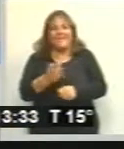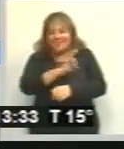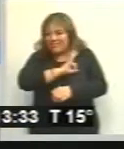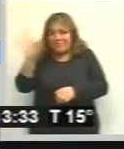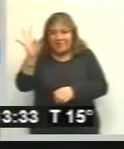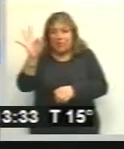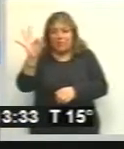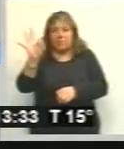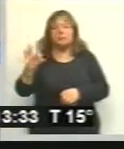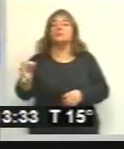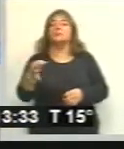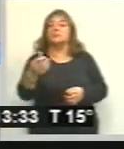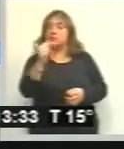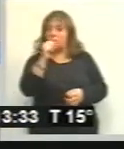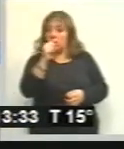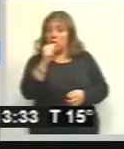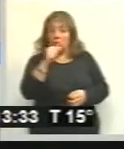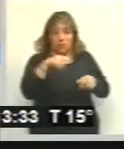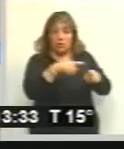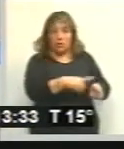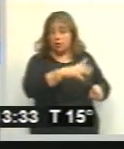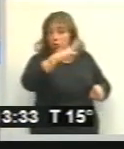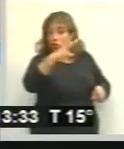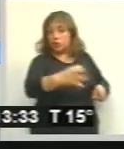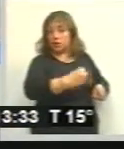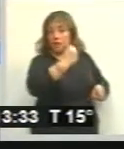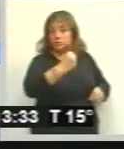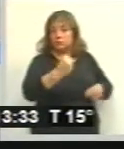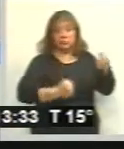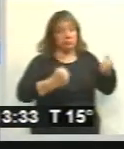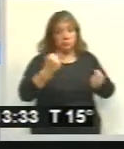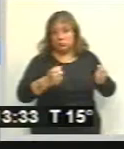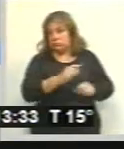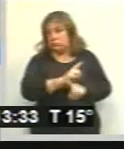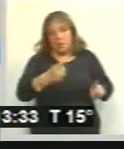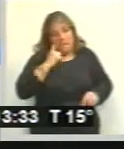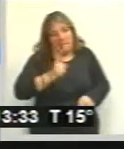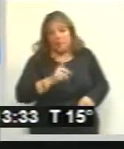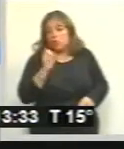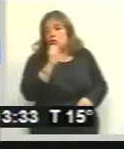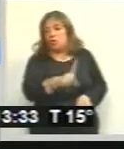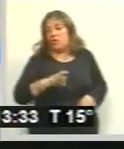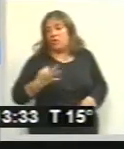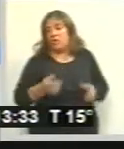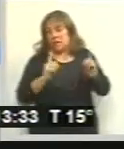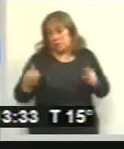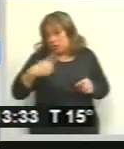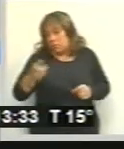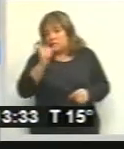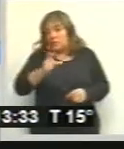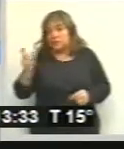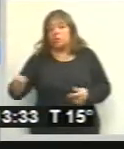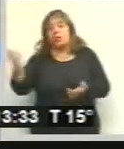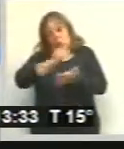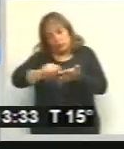grado de alcohol en sangre. Es por ello que fue sacado de circulación, ya que no solo ponía en peligro su vida, sino también la de terceros, y se labraron